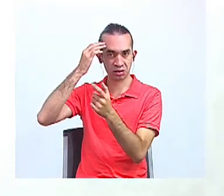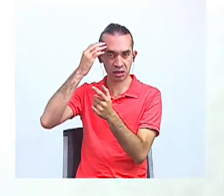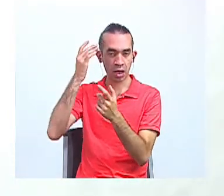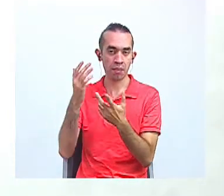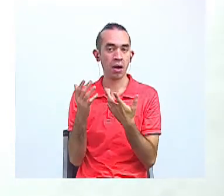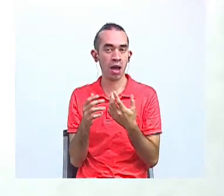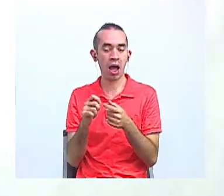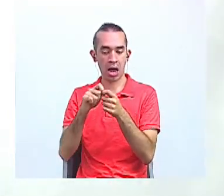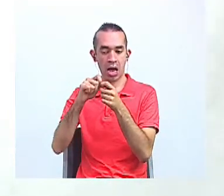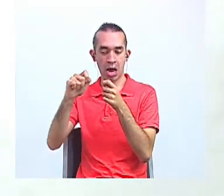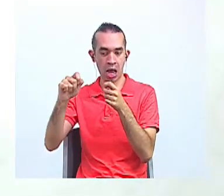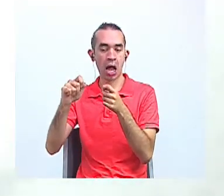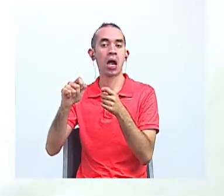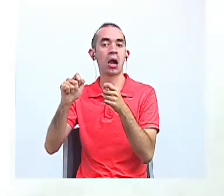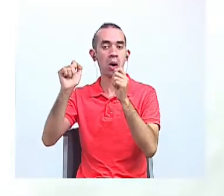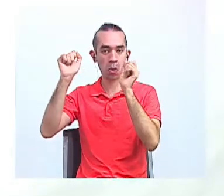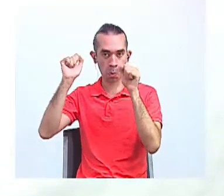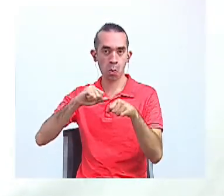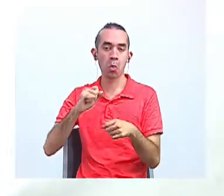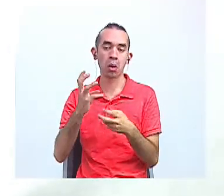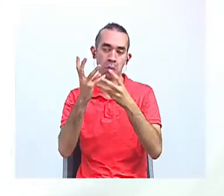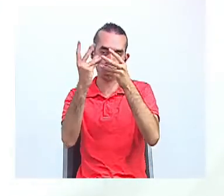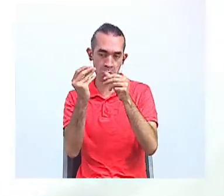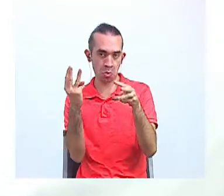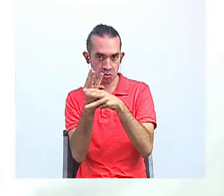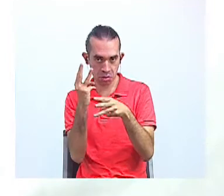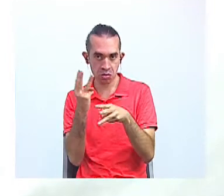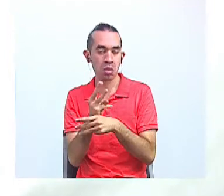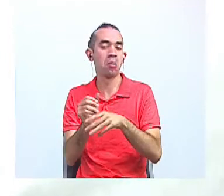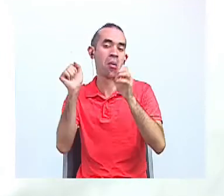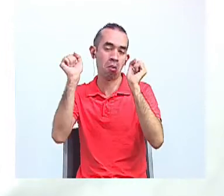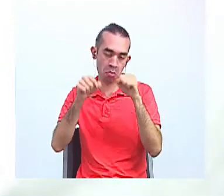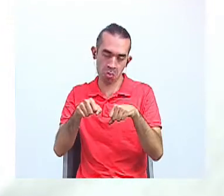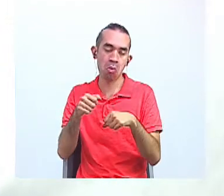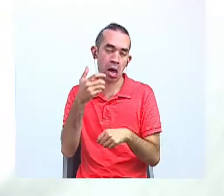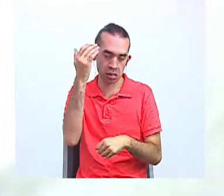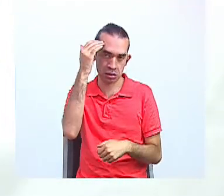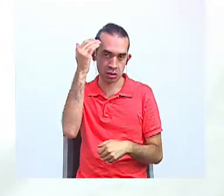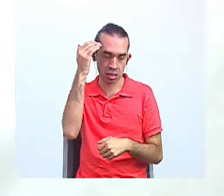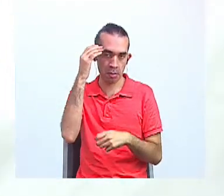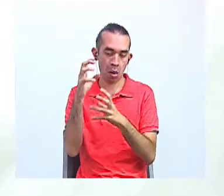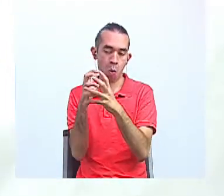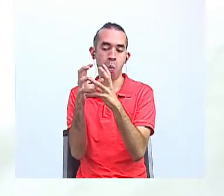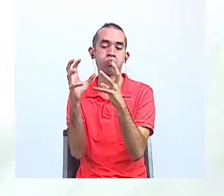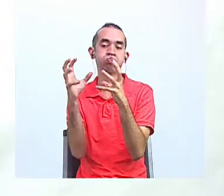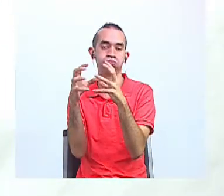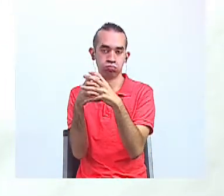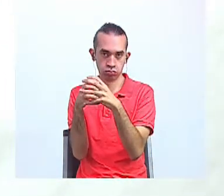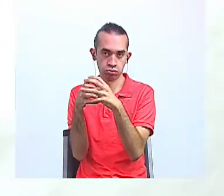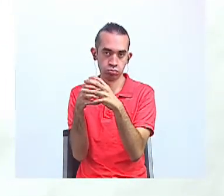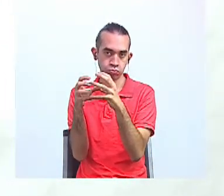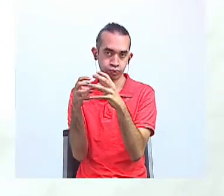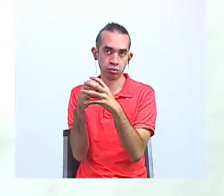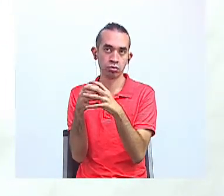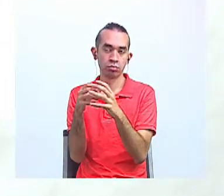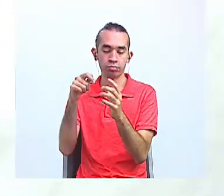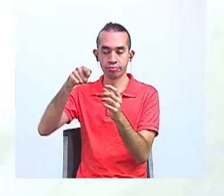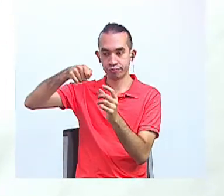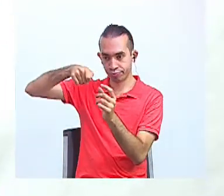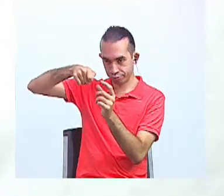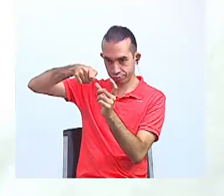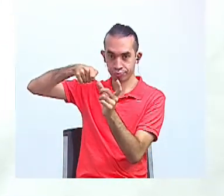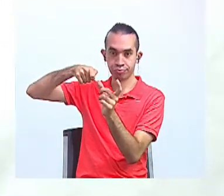midamos su diámetro, esto permita calcular su volumen, y con ello tenemos un diámetro